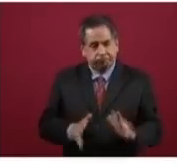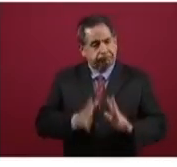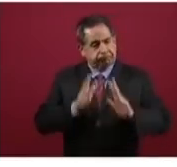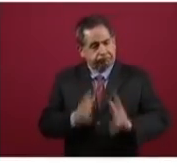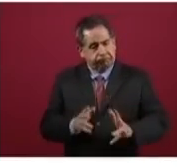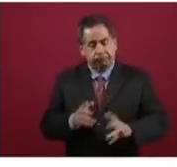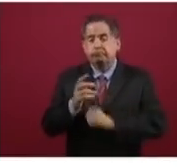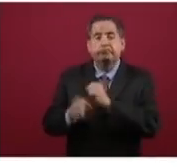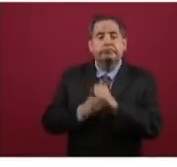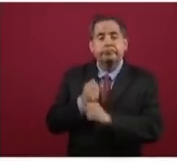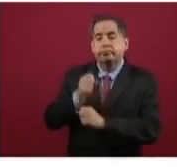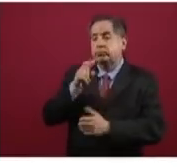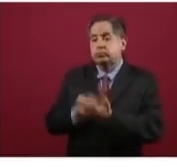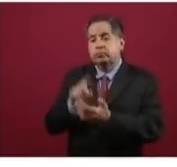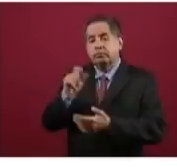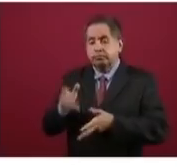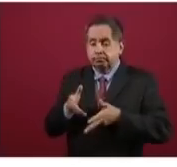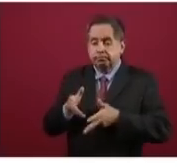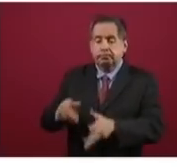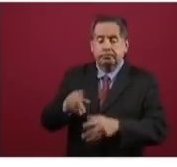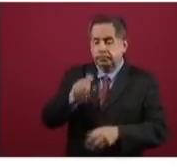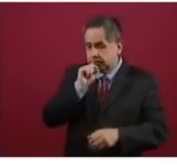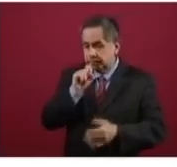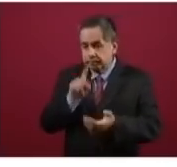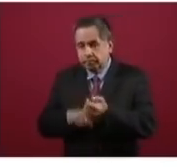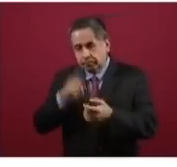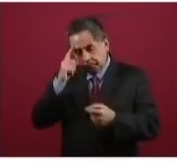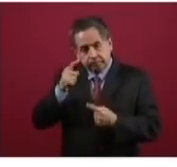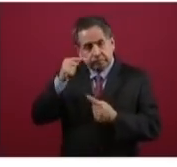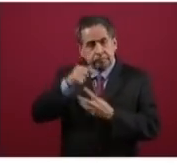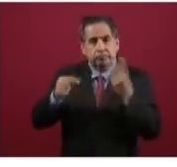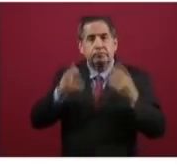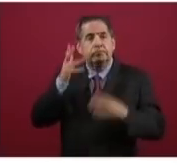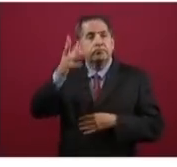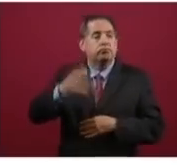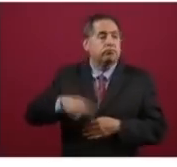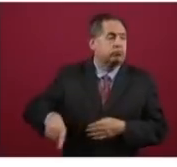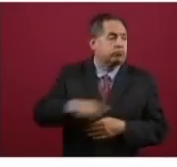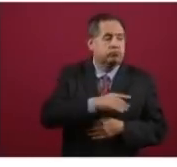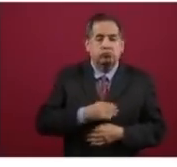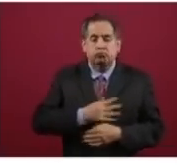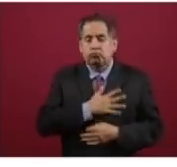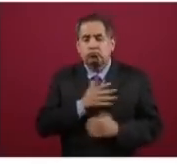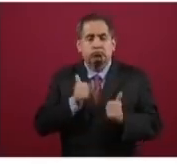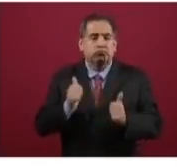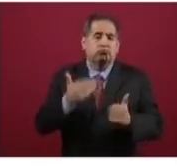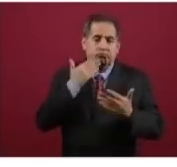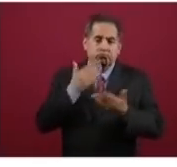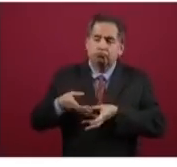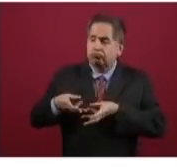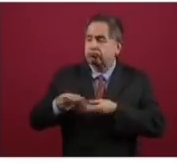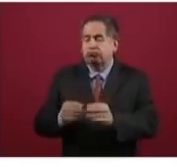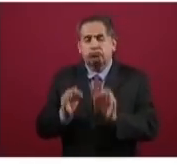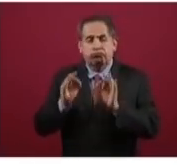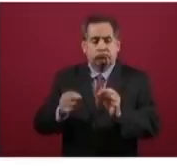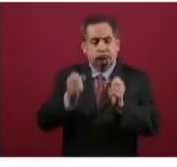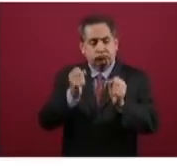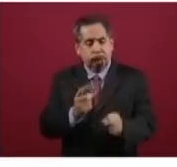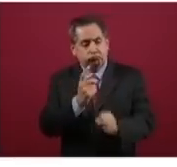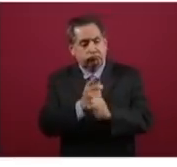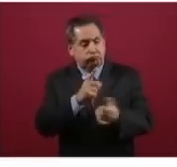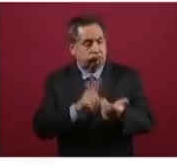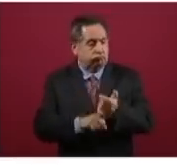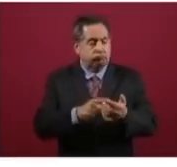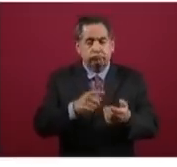2020 se constituye en una plataforma para lograr el bienestar de todos y todas y privilegiando el gasto en bienestar seguridad y el